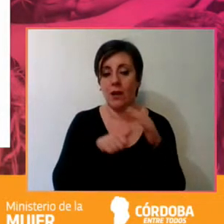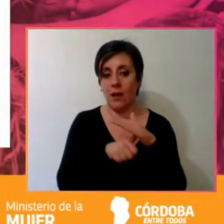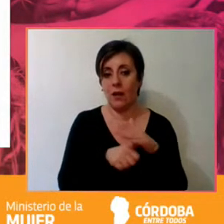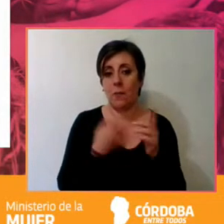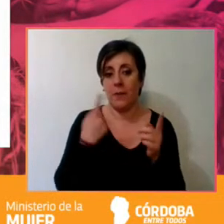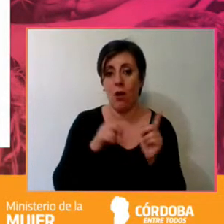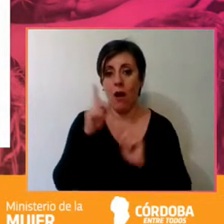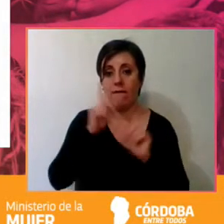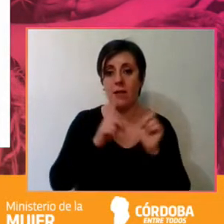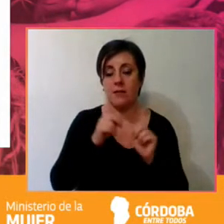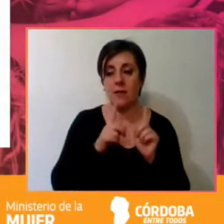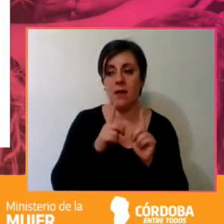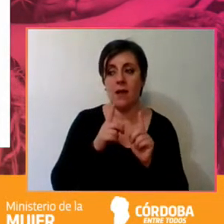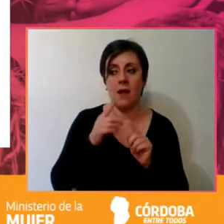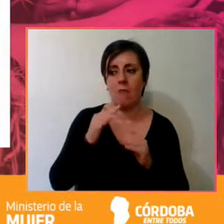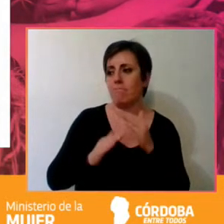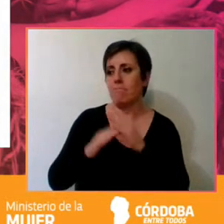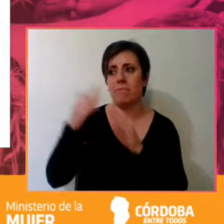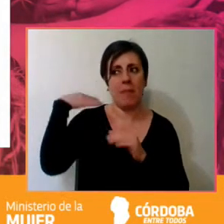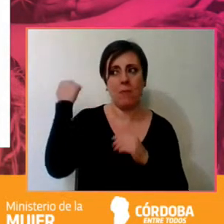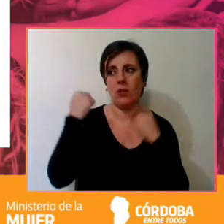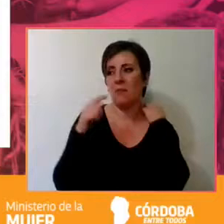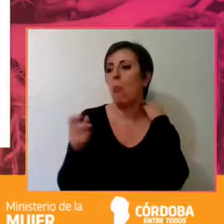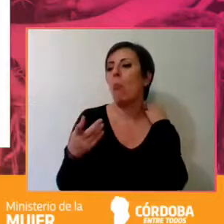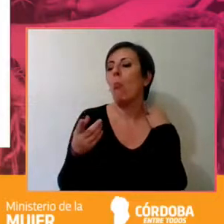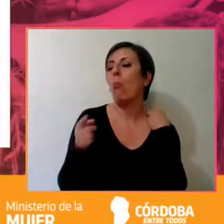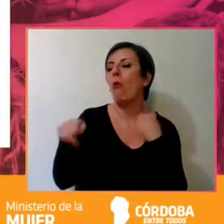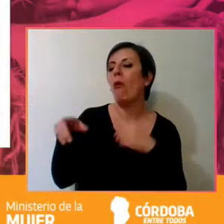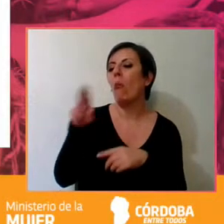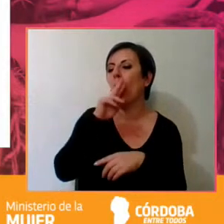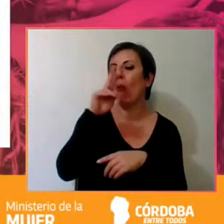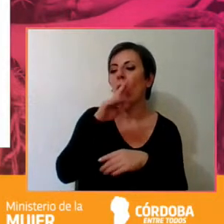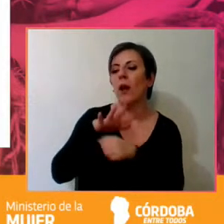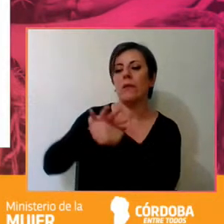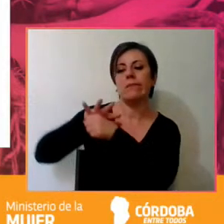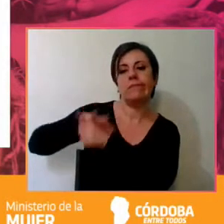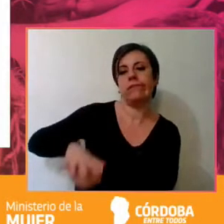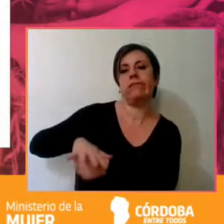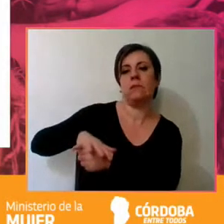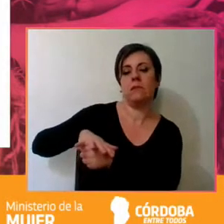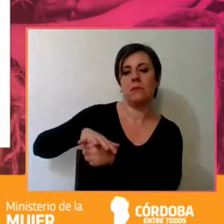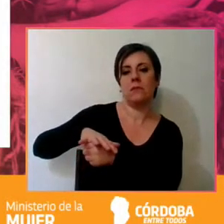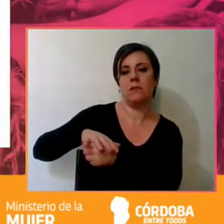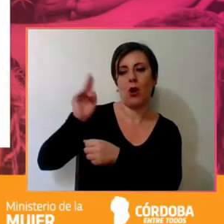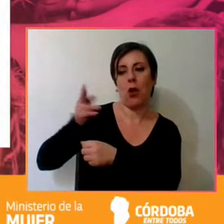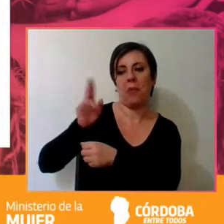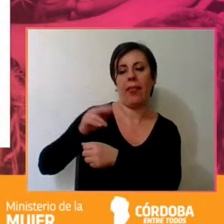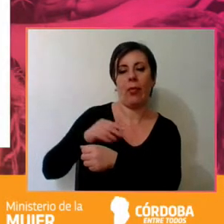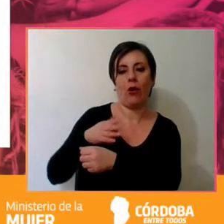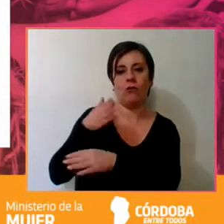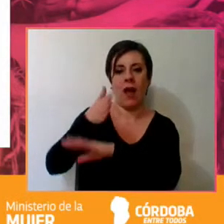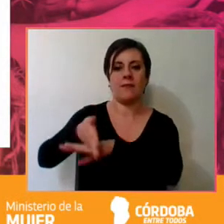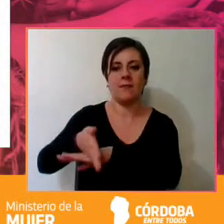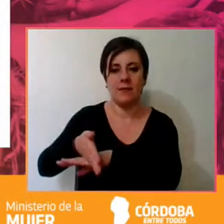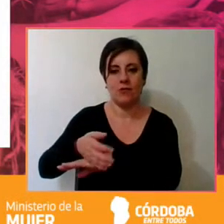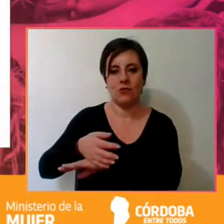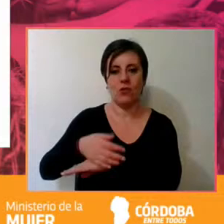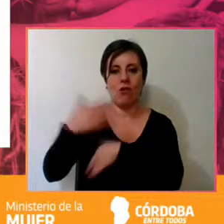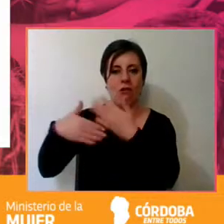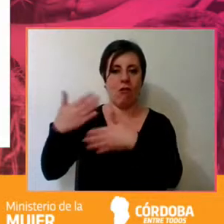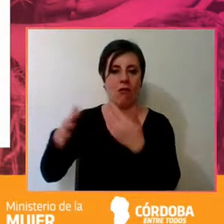la razón principal, era por el solo hecho de ser mujer, que esté vedado o prohibido la posibilidad de desarrollarse en